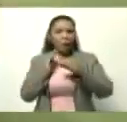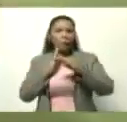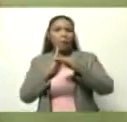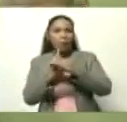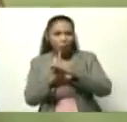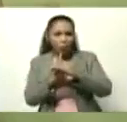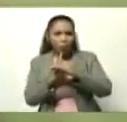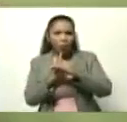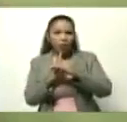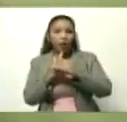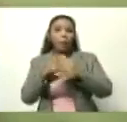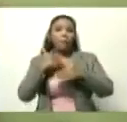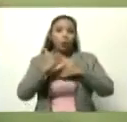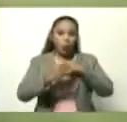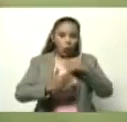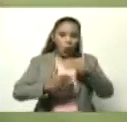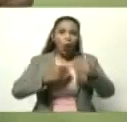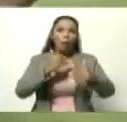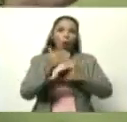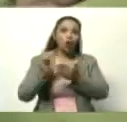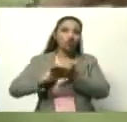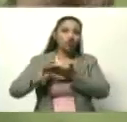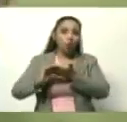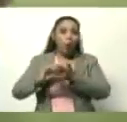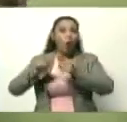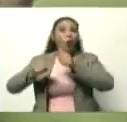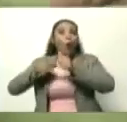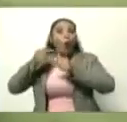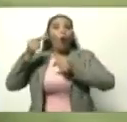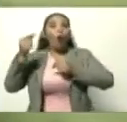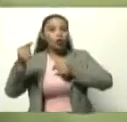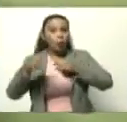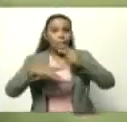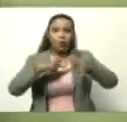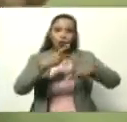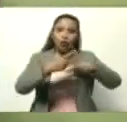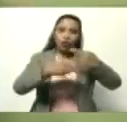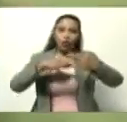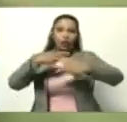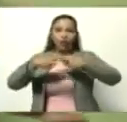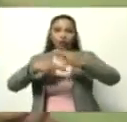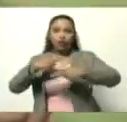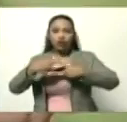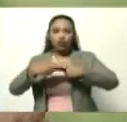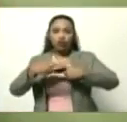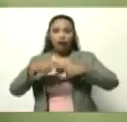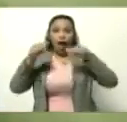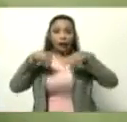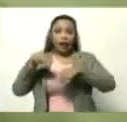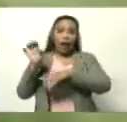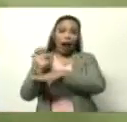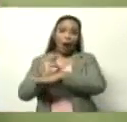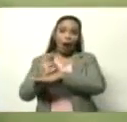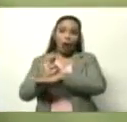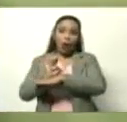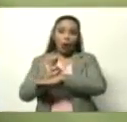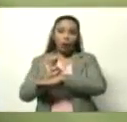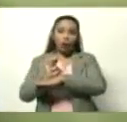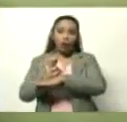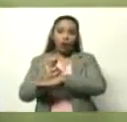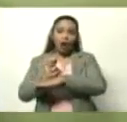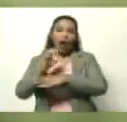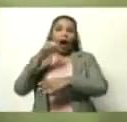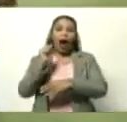sido recuperada por otras digamos procesos revolucionarios en el caso del ecuador pues fue alfaro